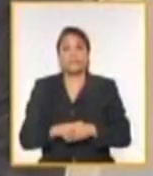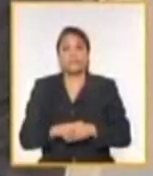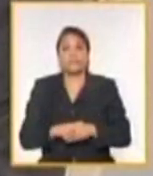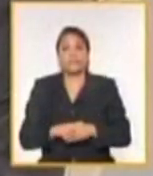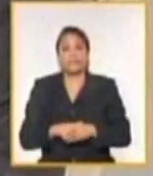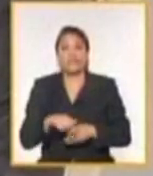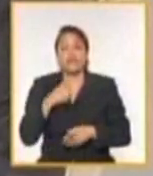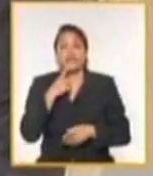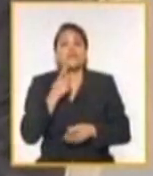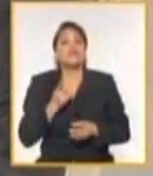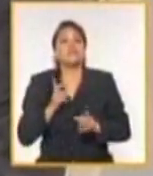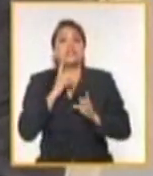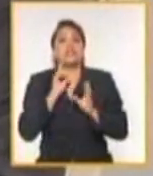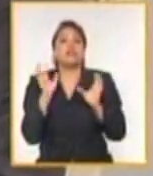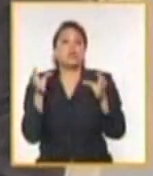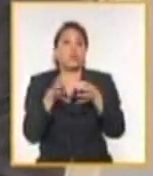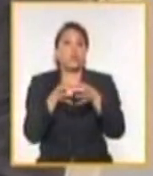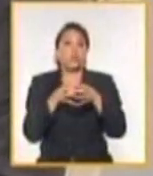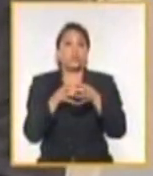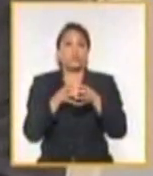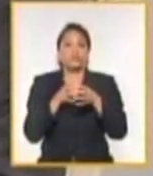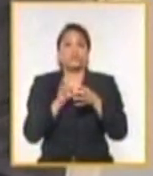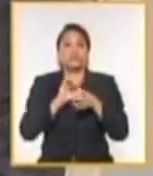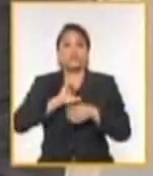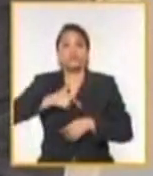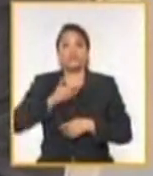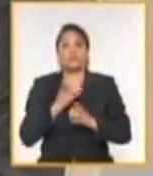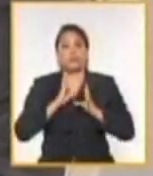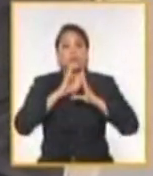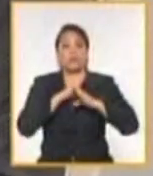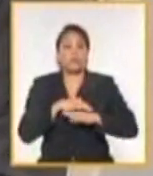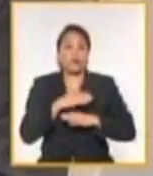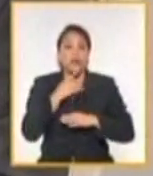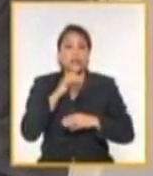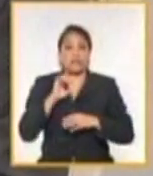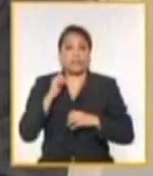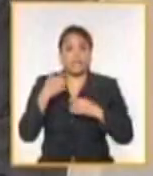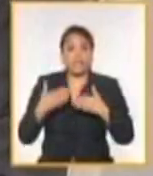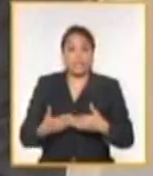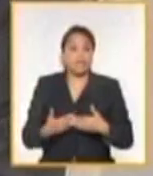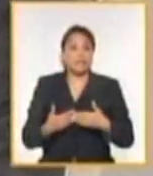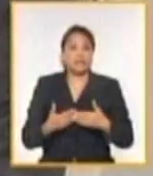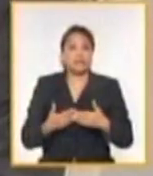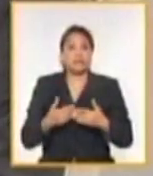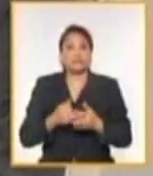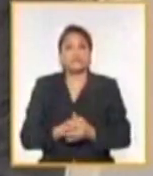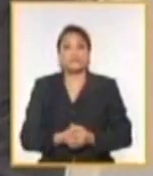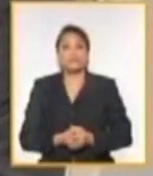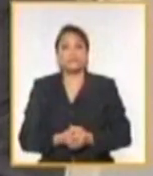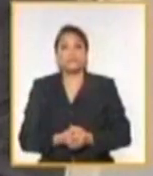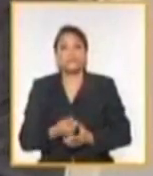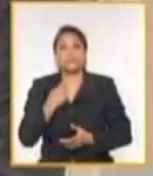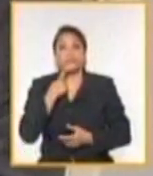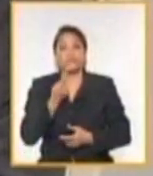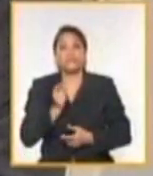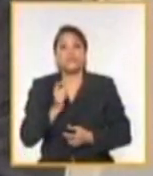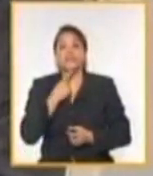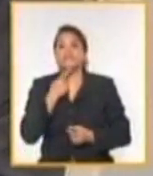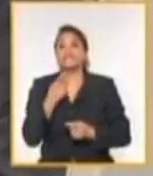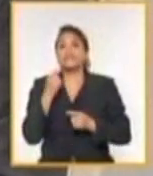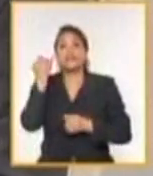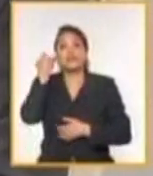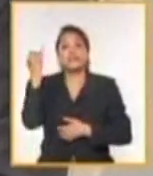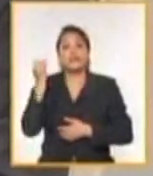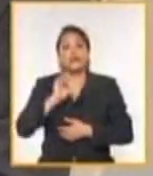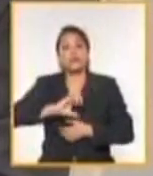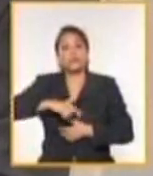Pero no hay civilización sin cultura ética, sin paradigmas morales y culturales. Hoy